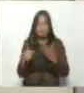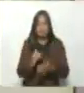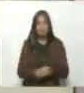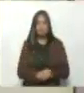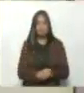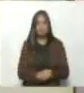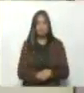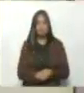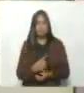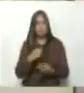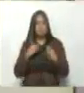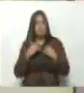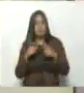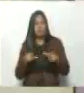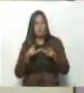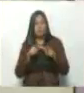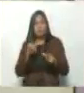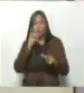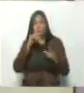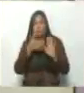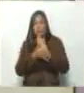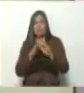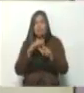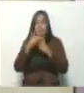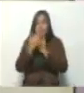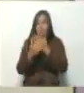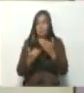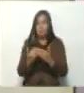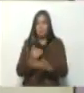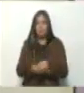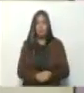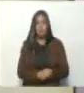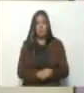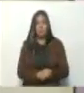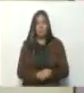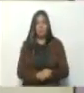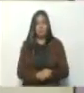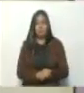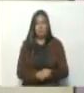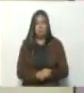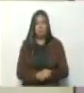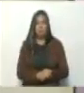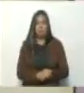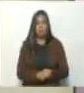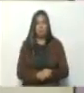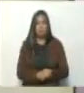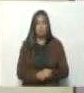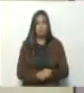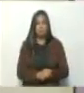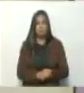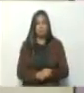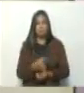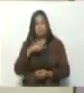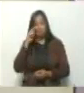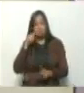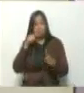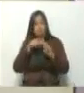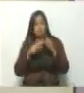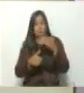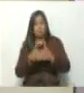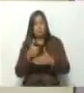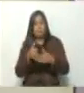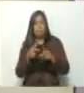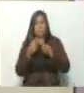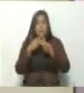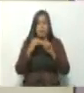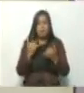que los habitantes de la zona para reportar cómo está la situación y después, eso verlo allí como, como un punto a favor para